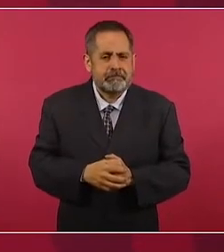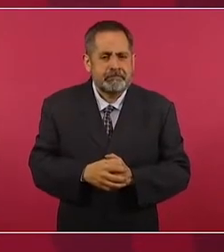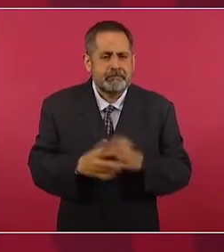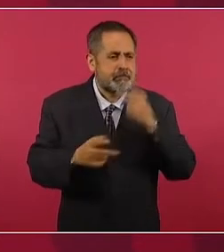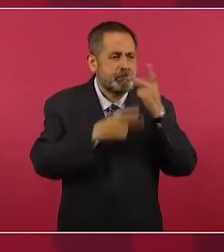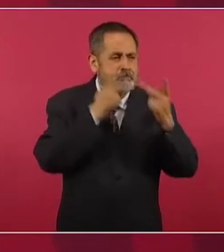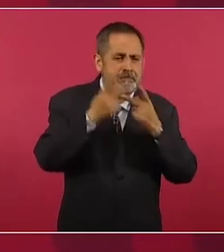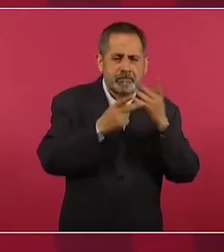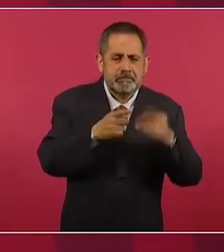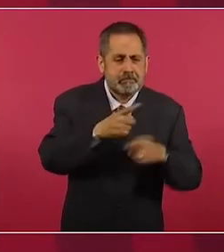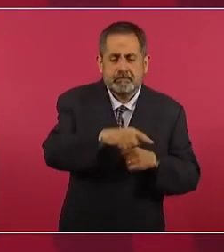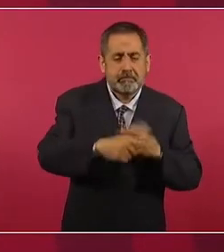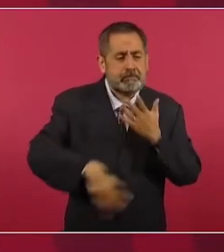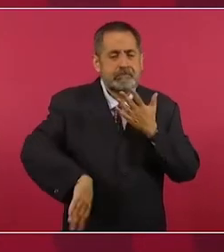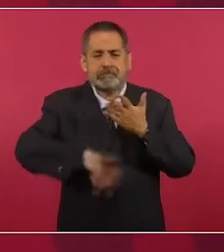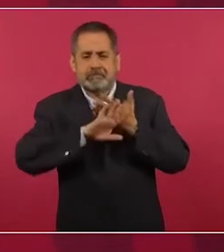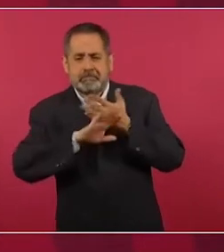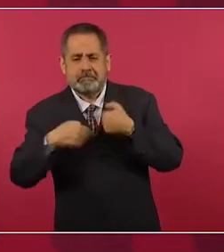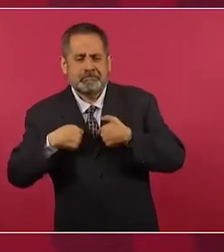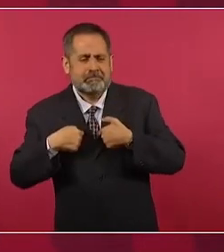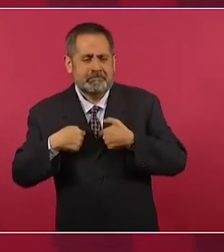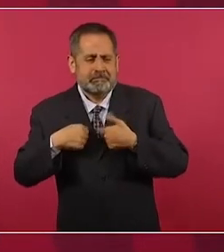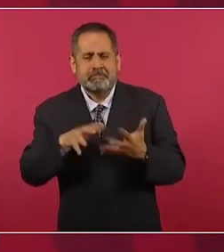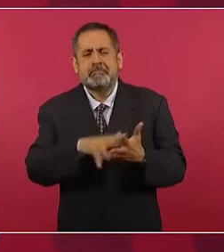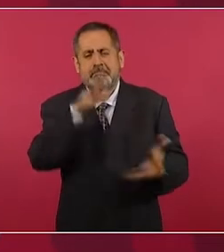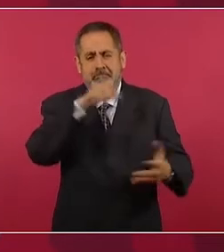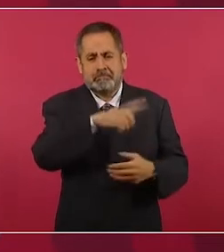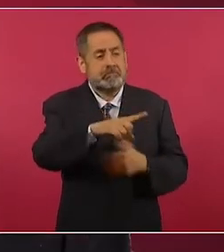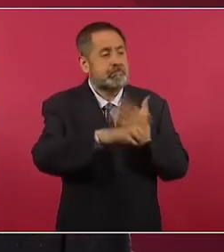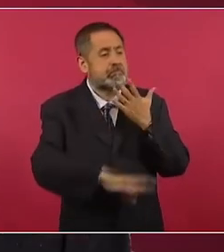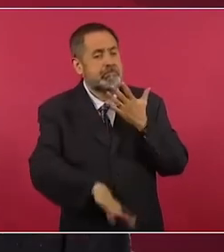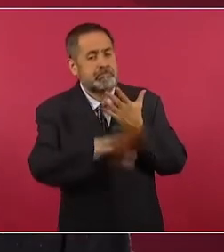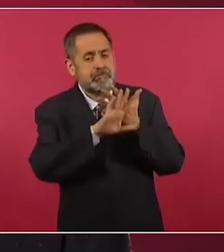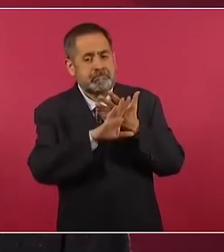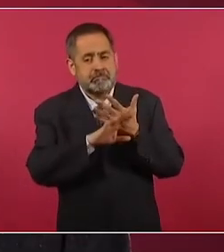están en contra de nosotros, la mayoría.